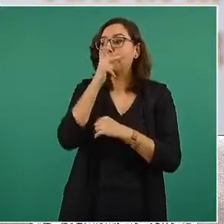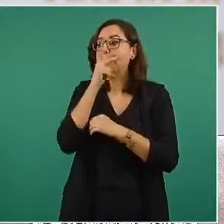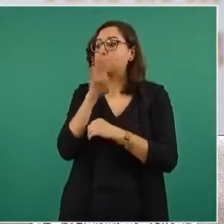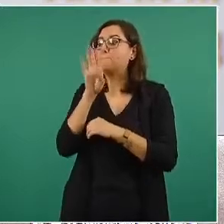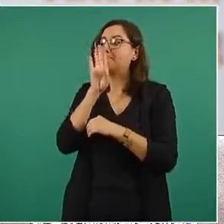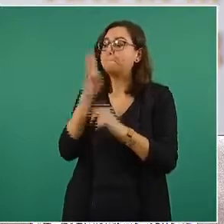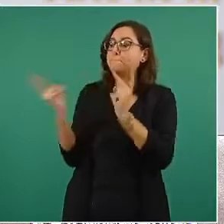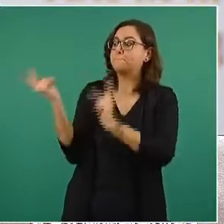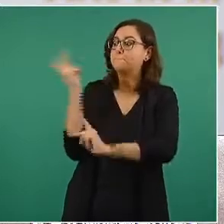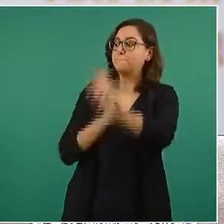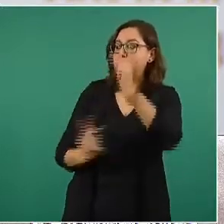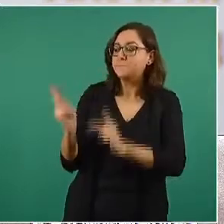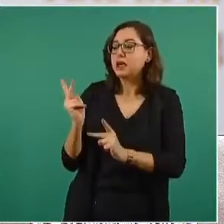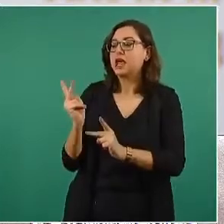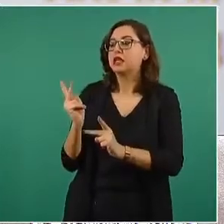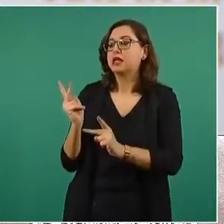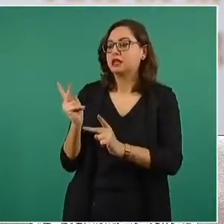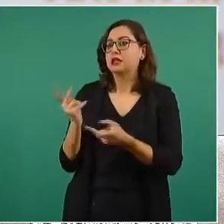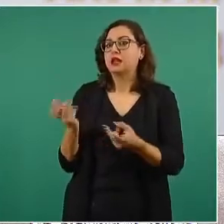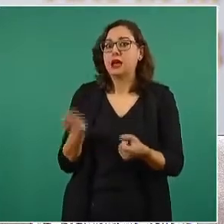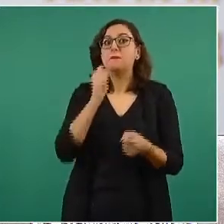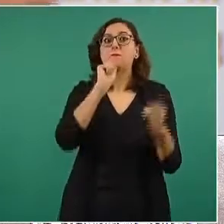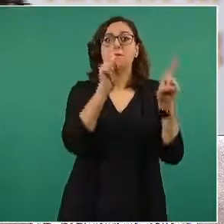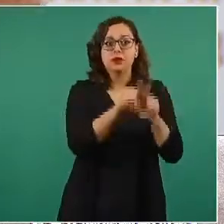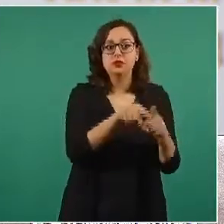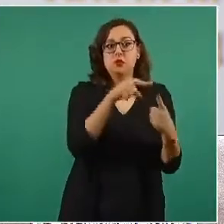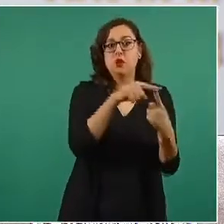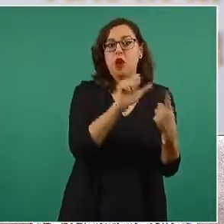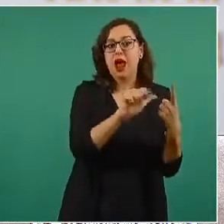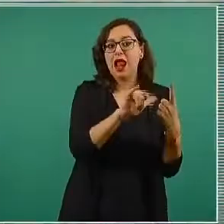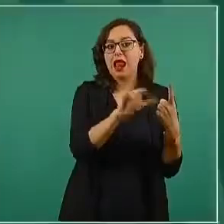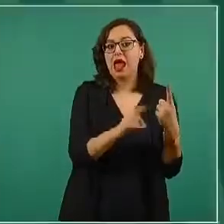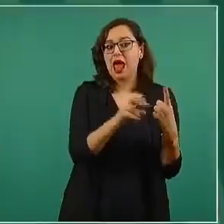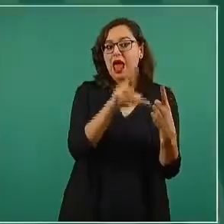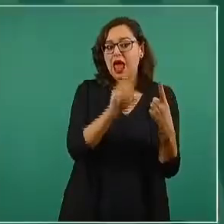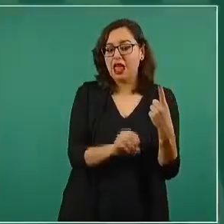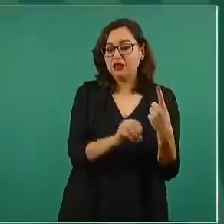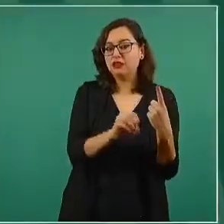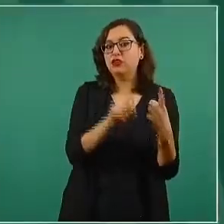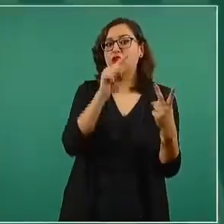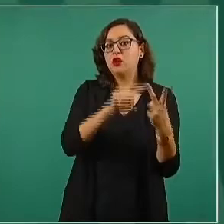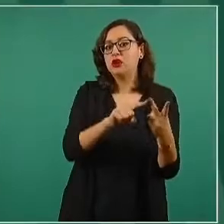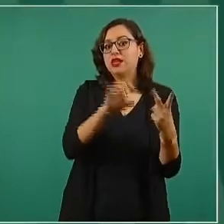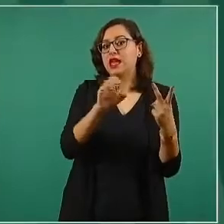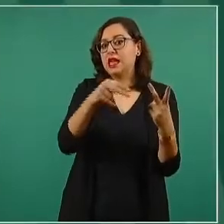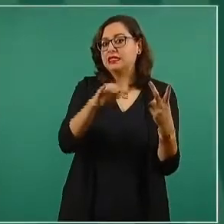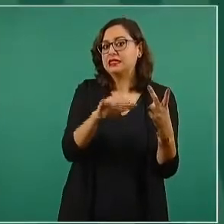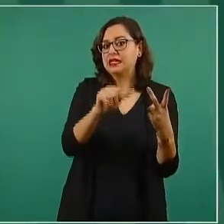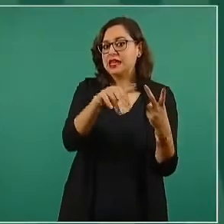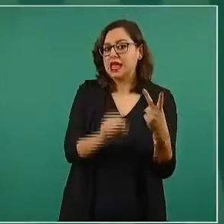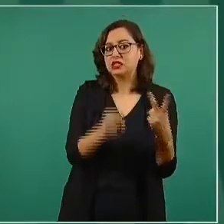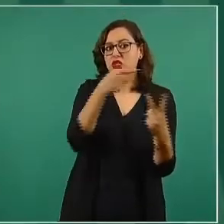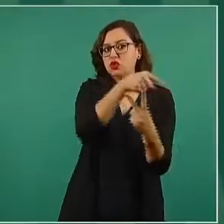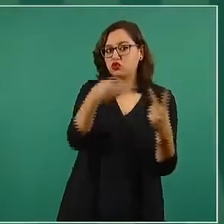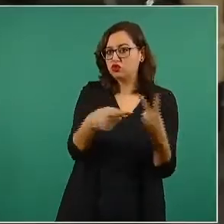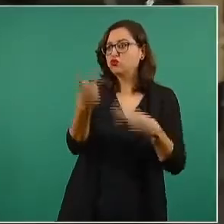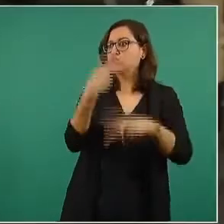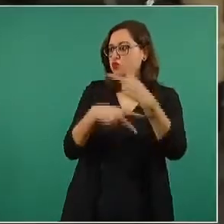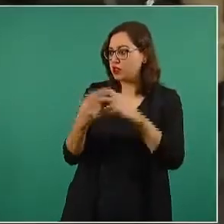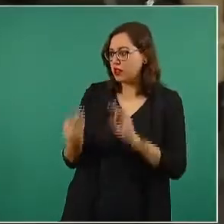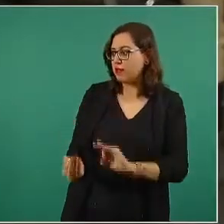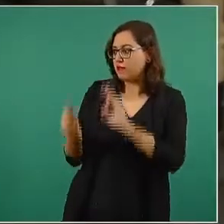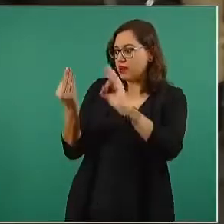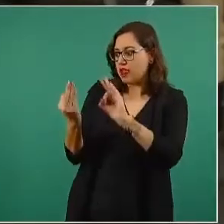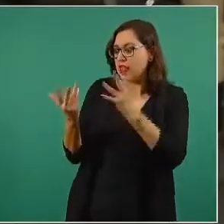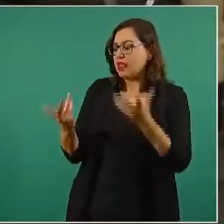Hertz y Alejandro Encinas y se va avanzando. Ok, presidente, sobre ese tema entonces.